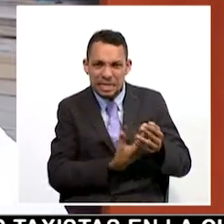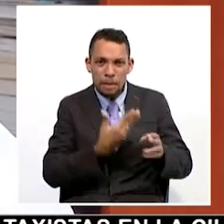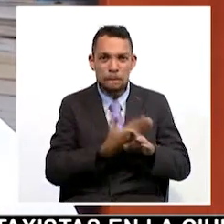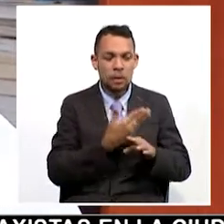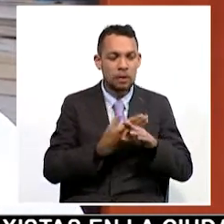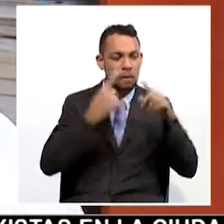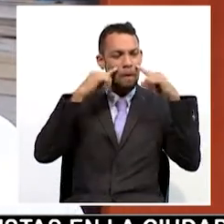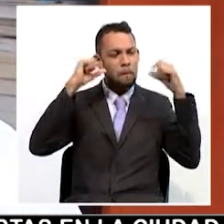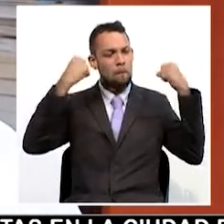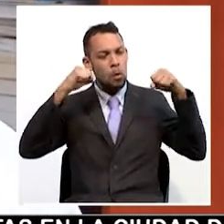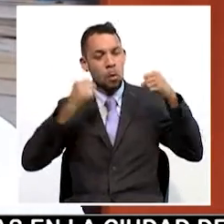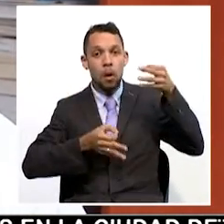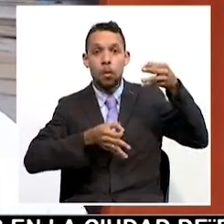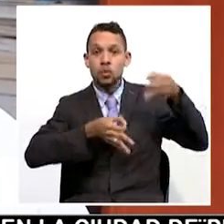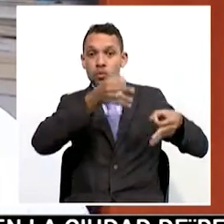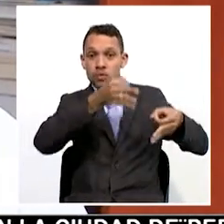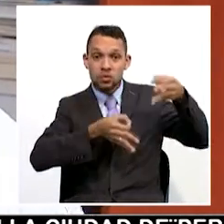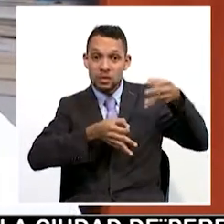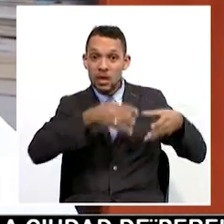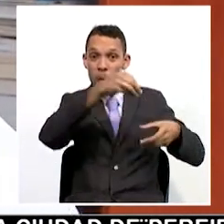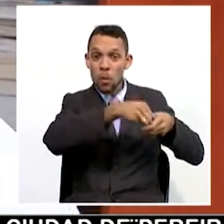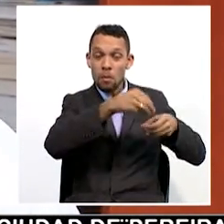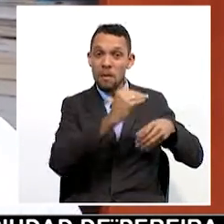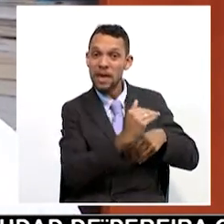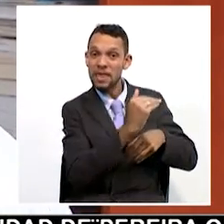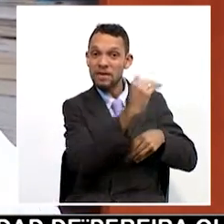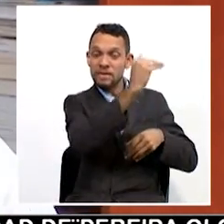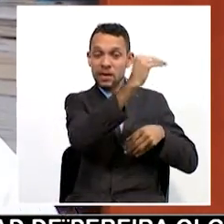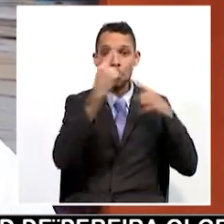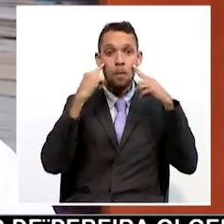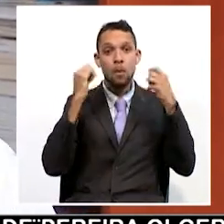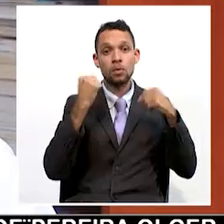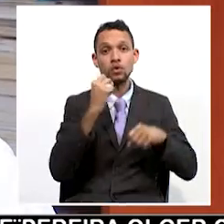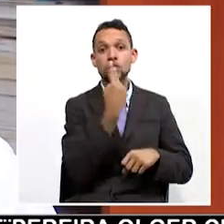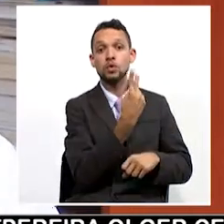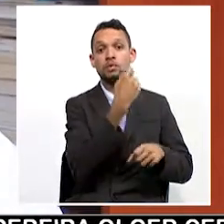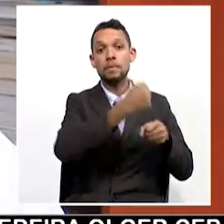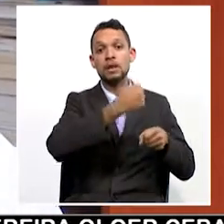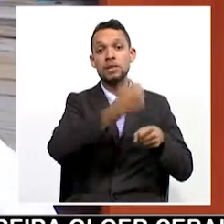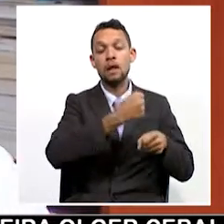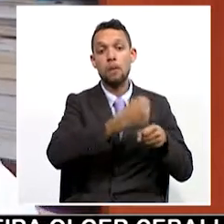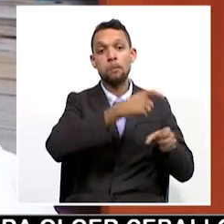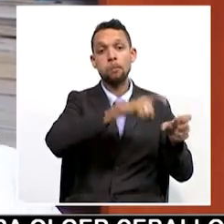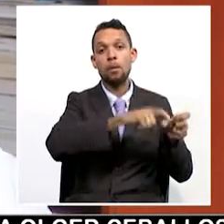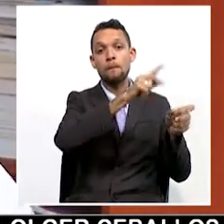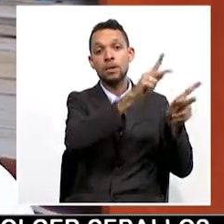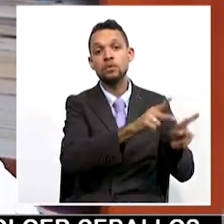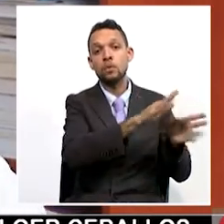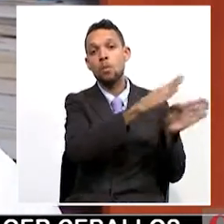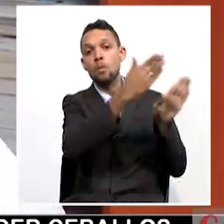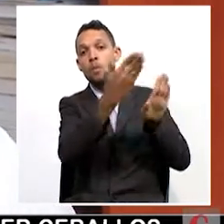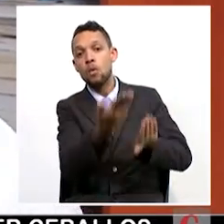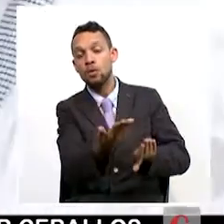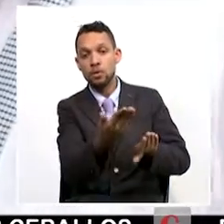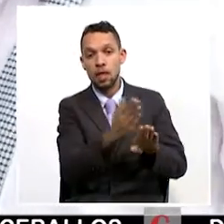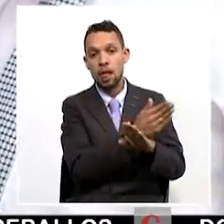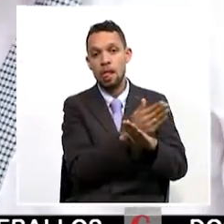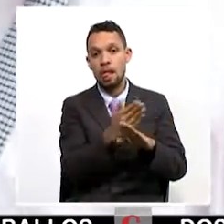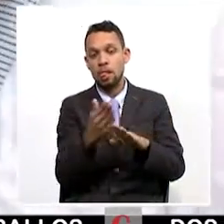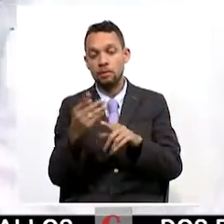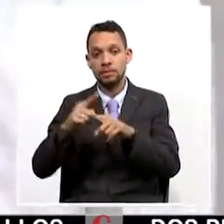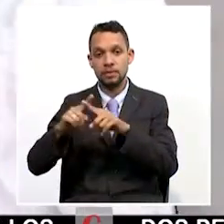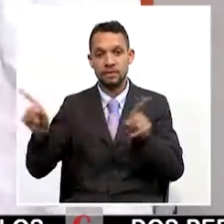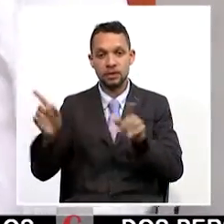de la rama judicial y con obvias razones, pues porque dos personas de ahí habían muerto, pero en unos tiempos prolongados.